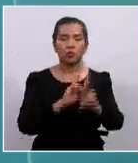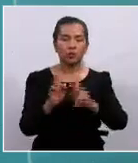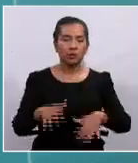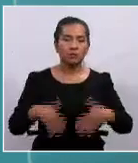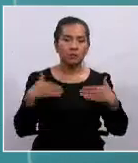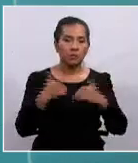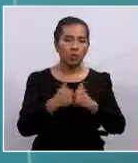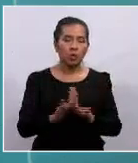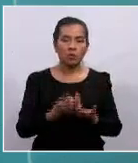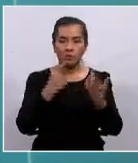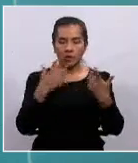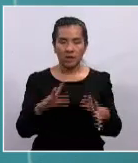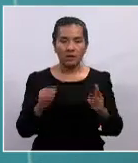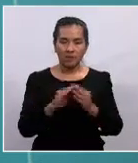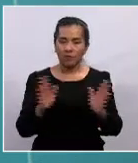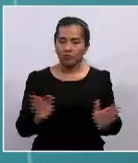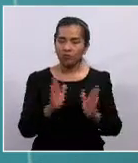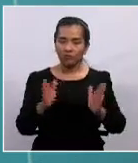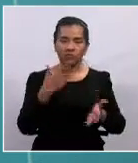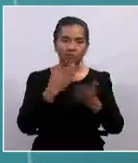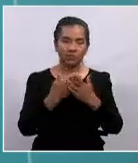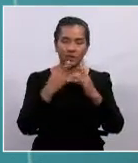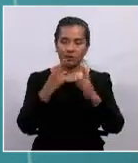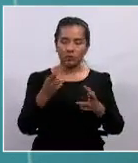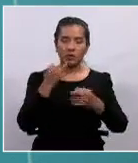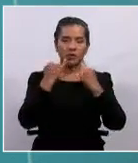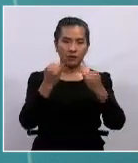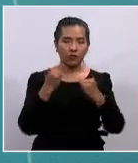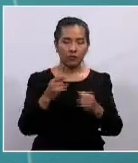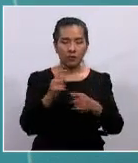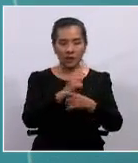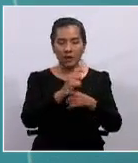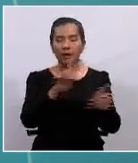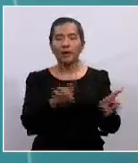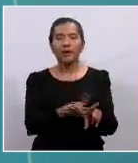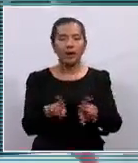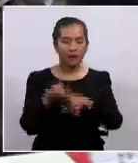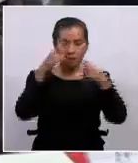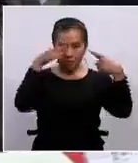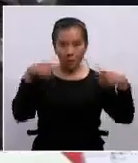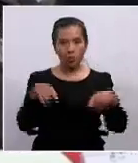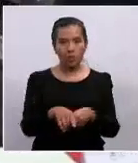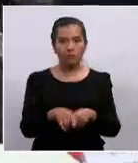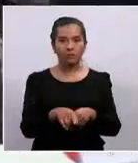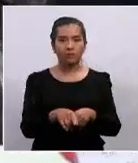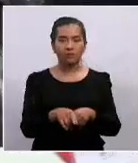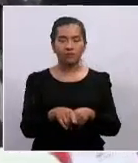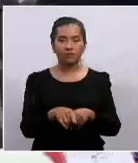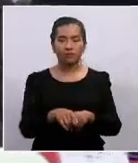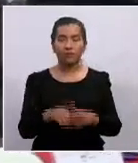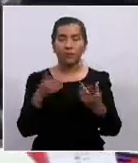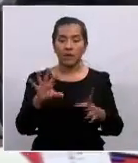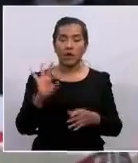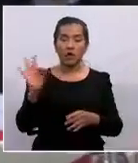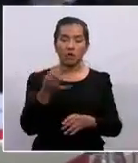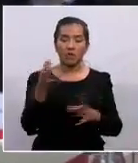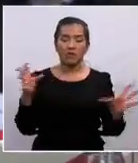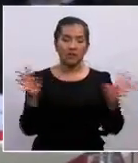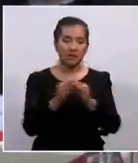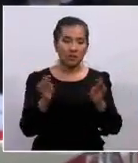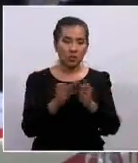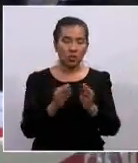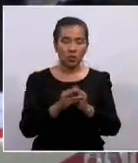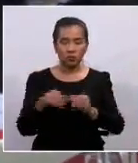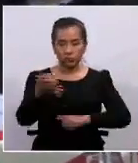han arrojado datos alentadores de manera técnica y también consensuada la novena reunión técnica de